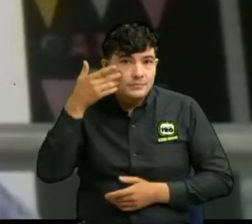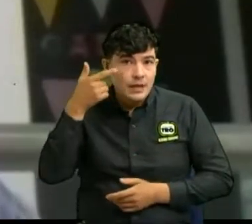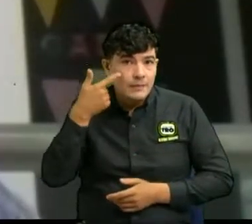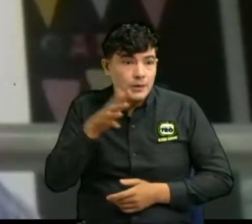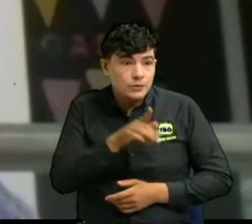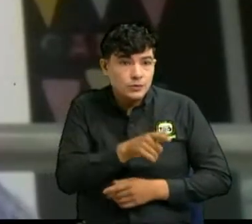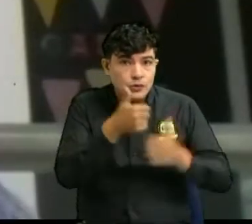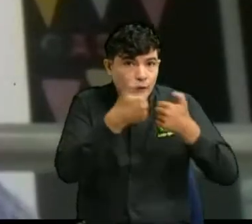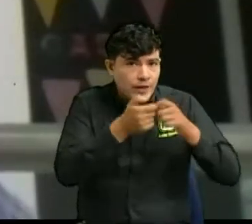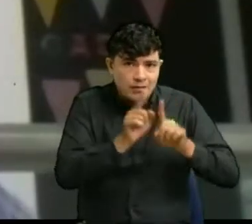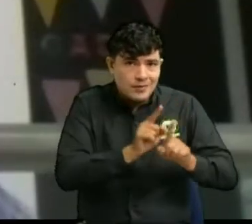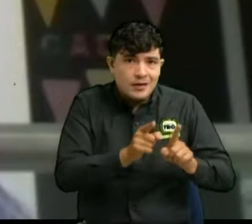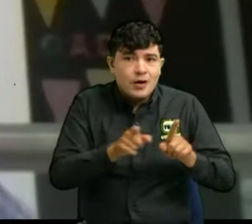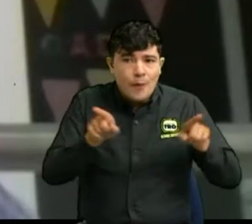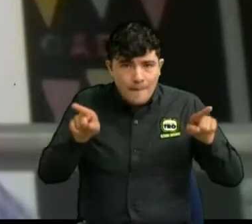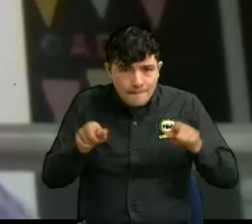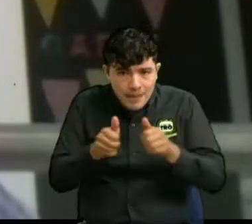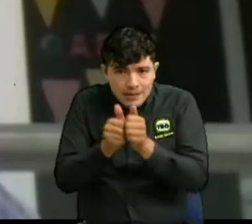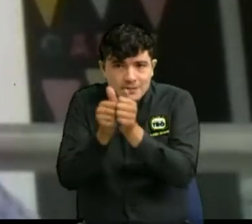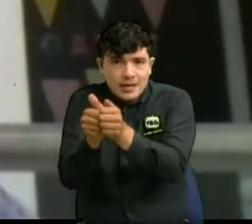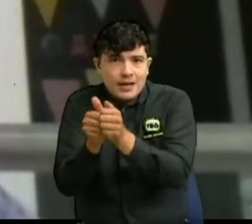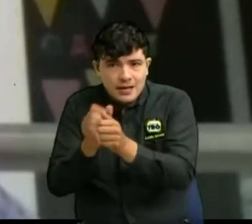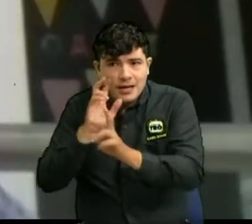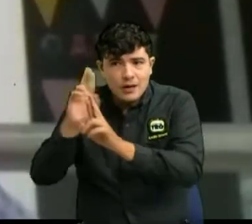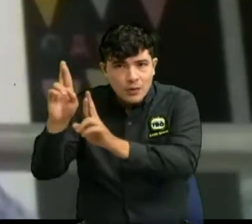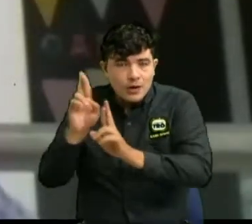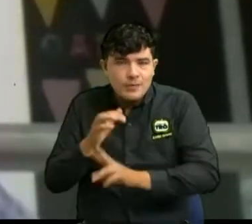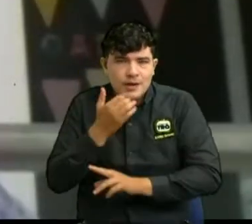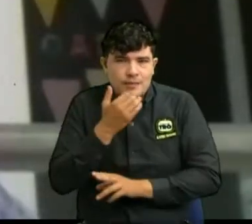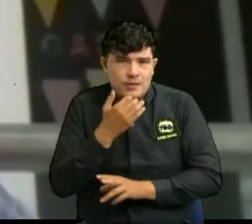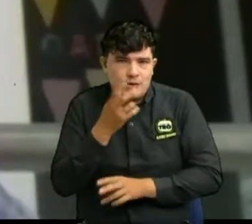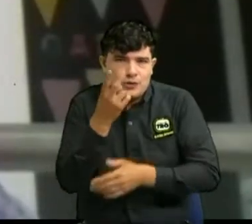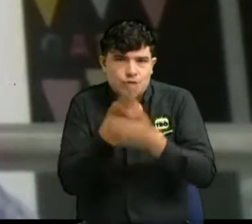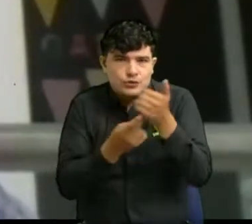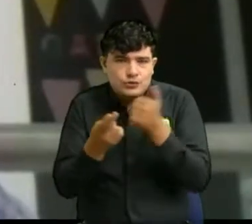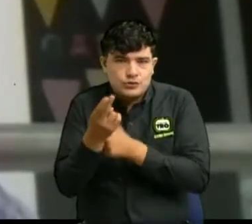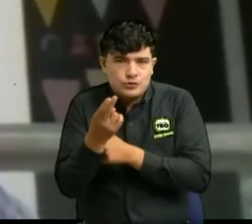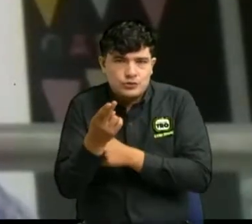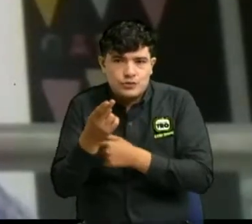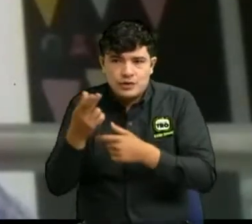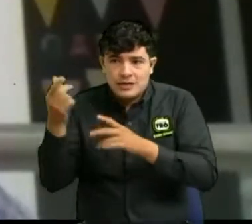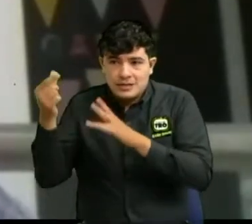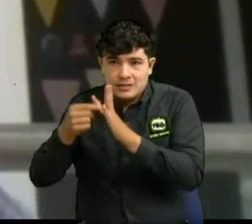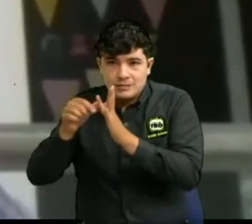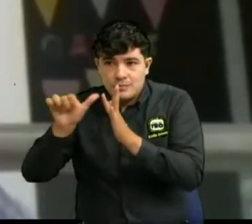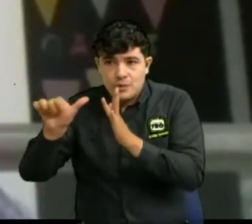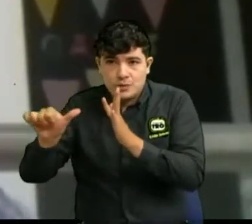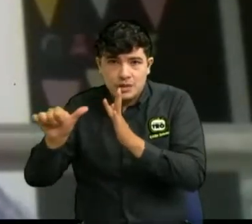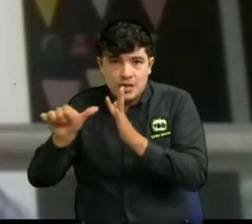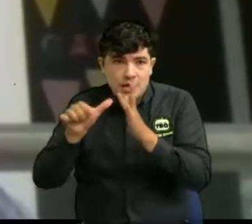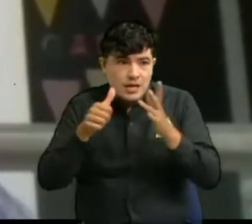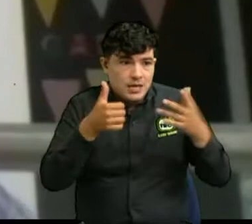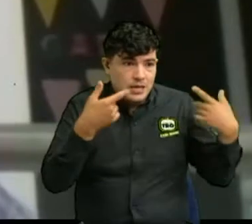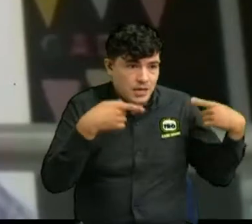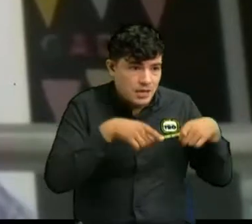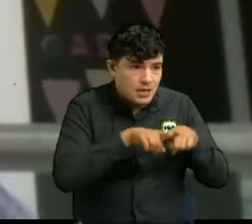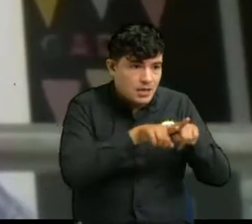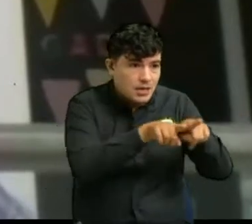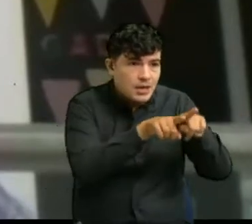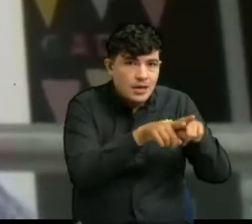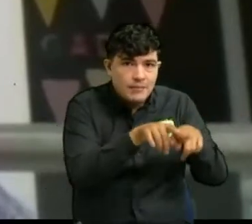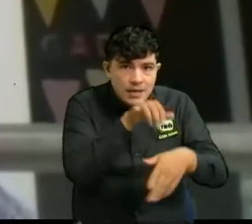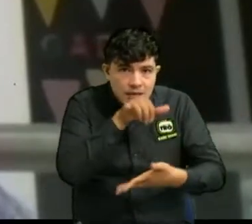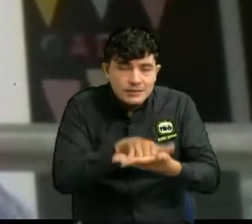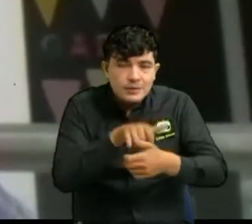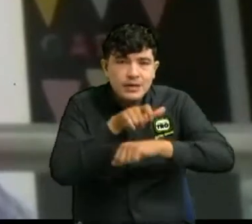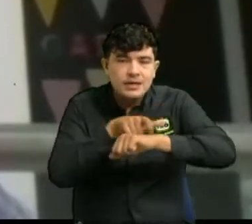compañera. Entonces, si hubo convivencia simultánea entre cónyuge y compañera, la